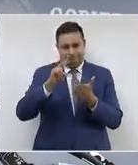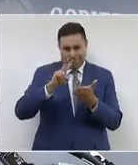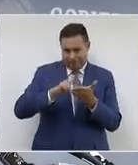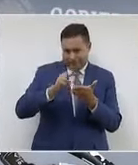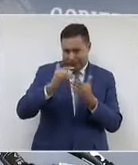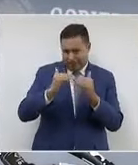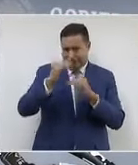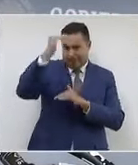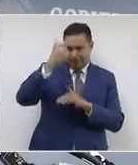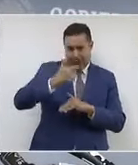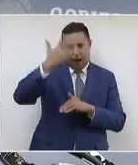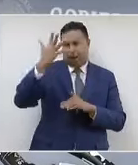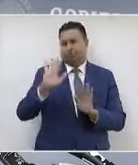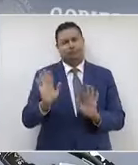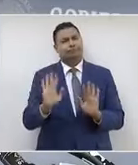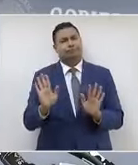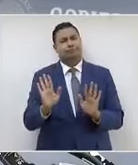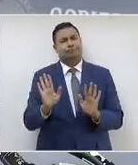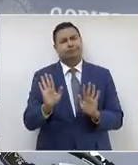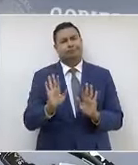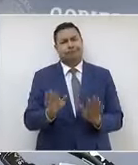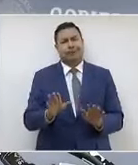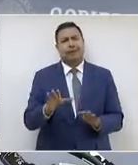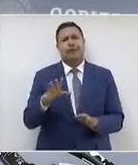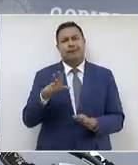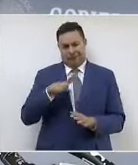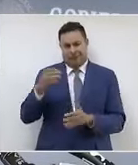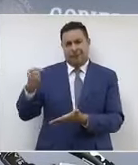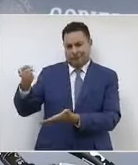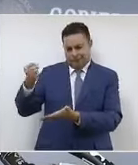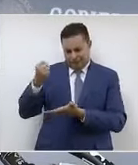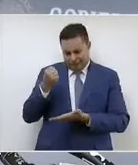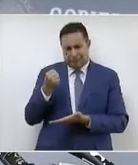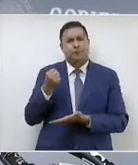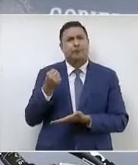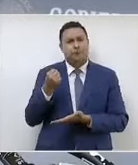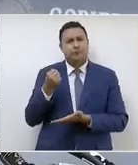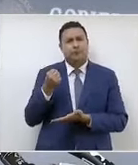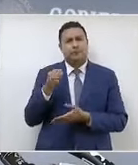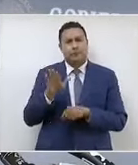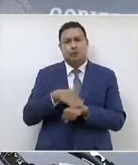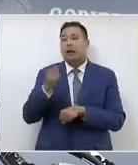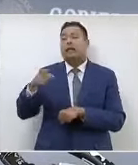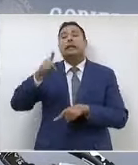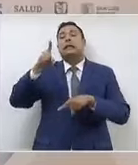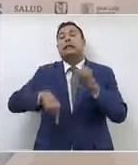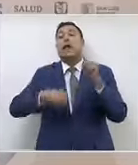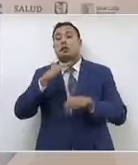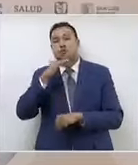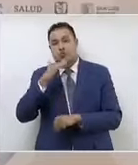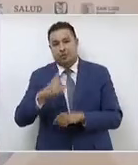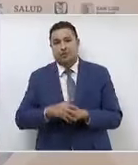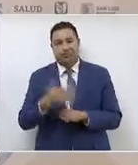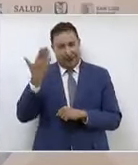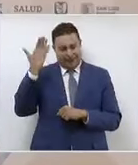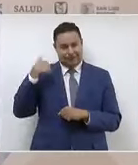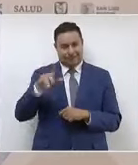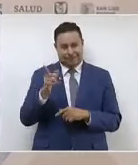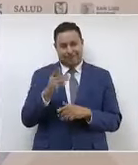presupuesto por no permitir la corrupción. ¿Saben? En una mañanera decía